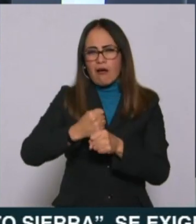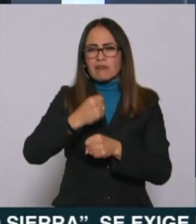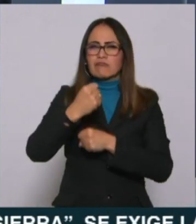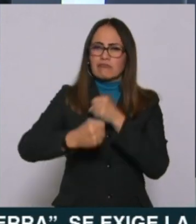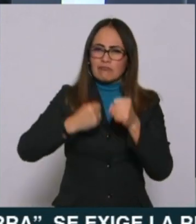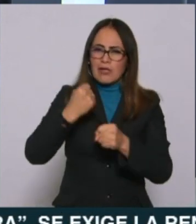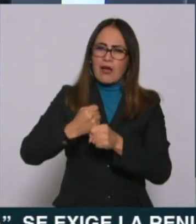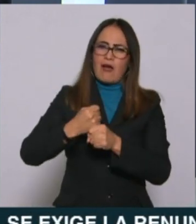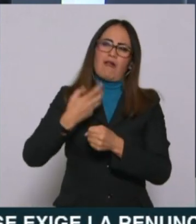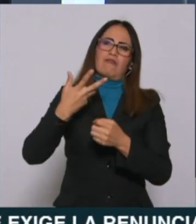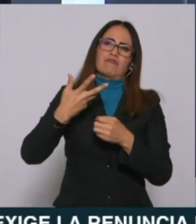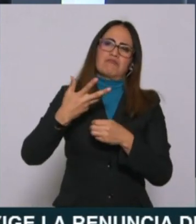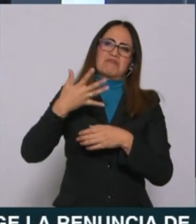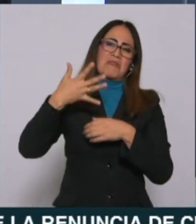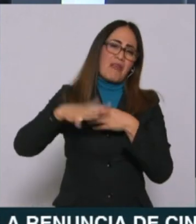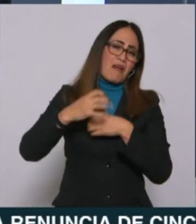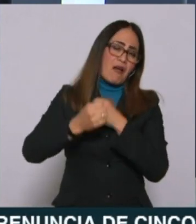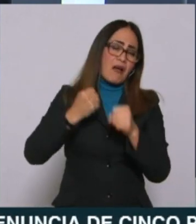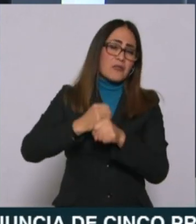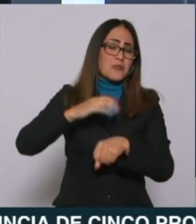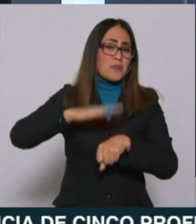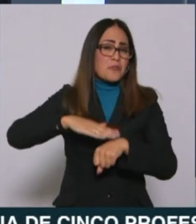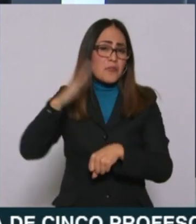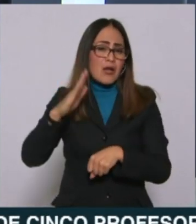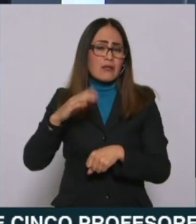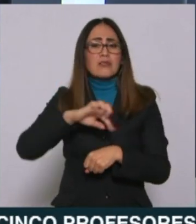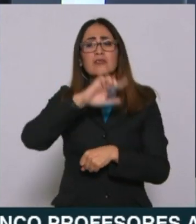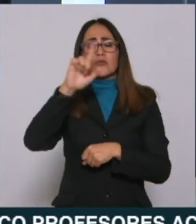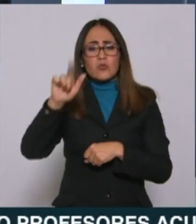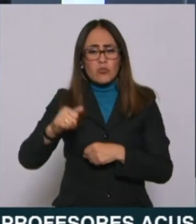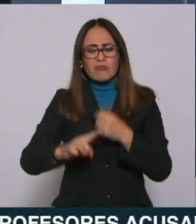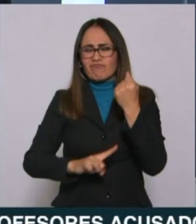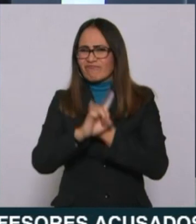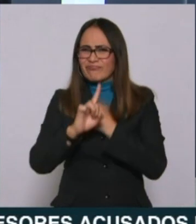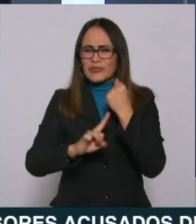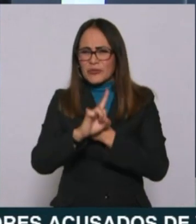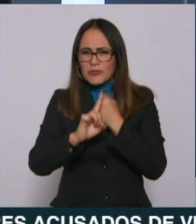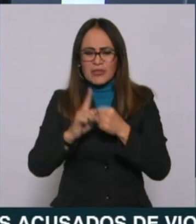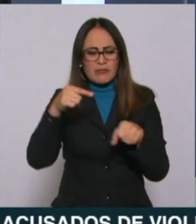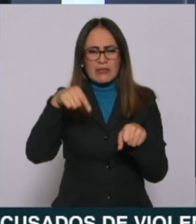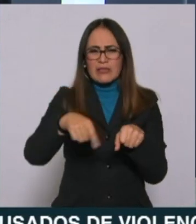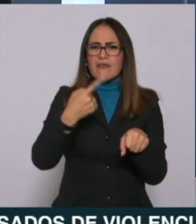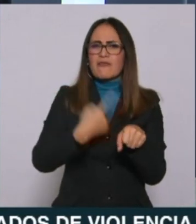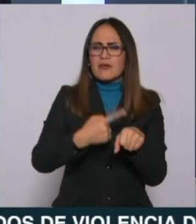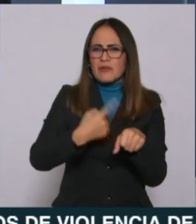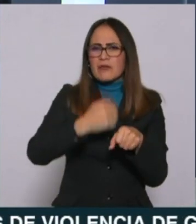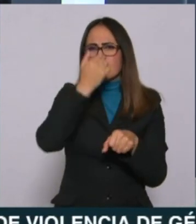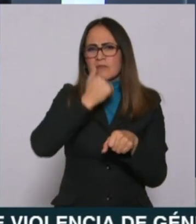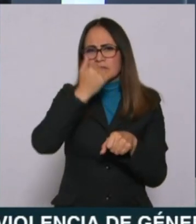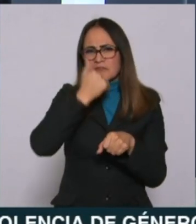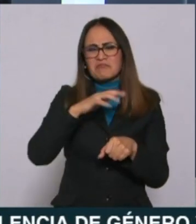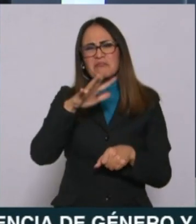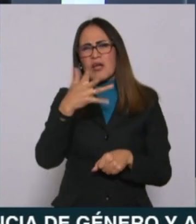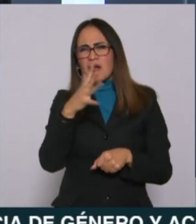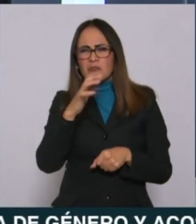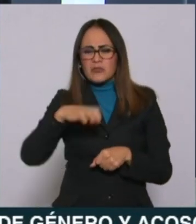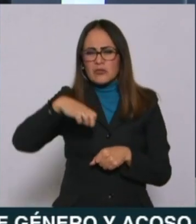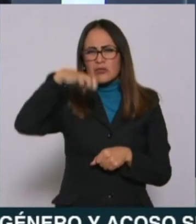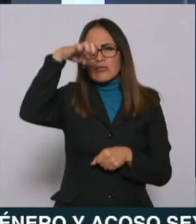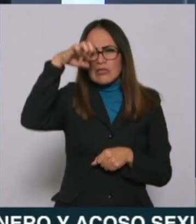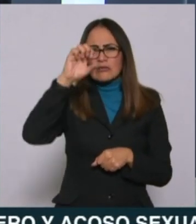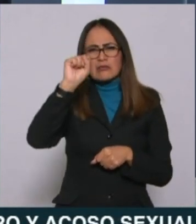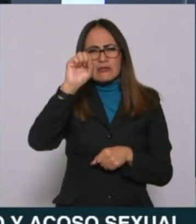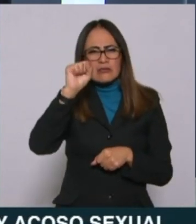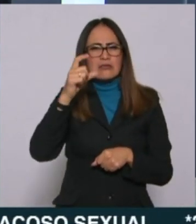y a veces de las décadas. Las complicaciones del diabético clásico pues son a los 60, 70